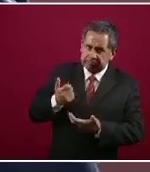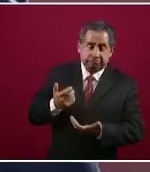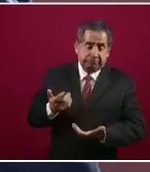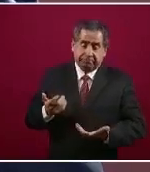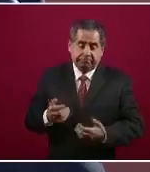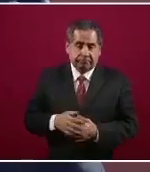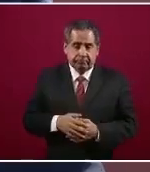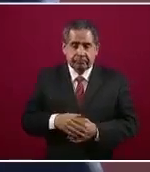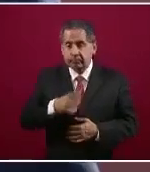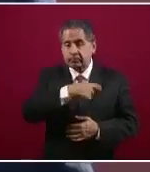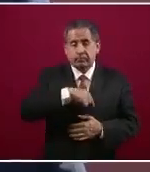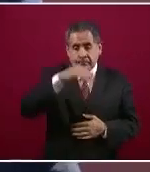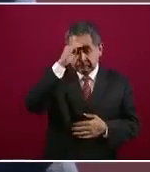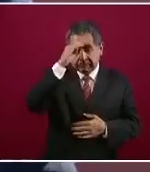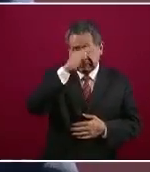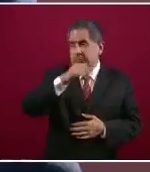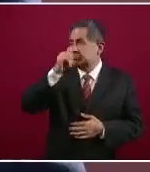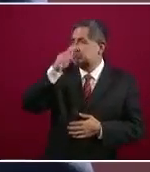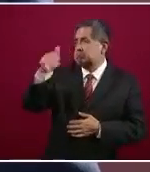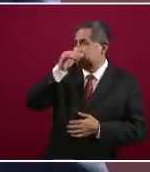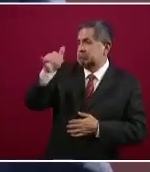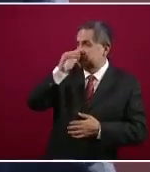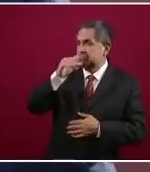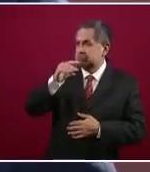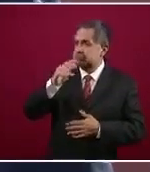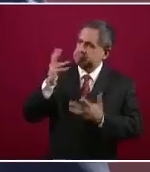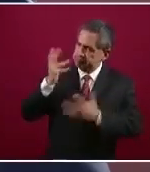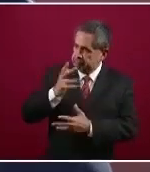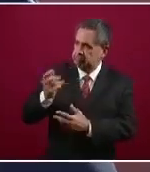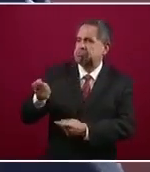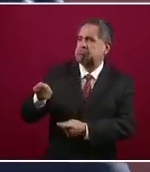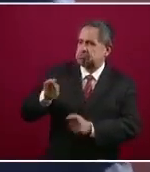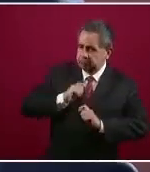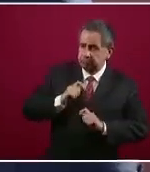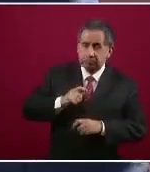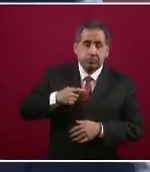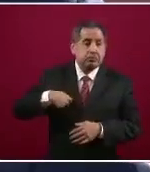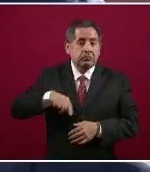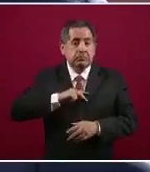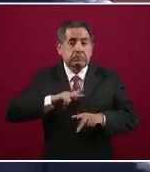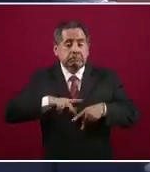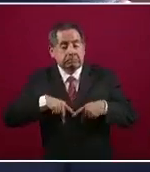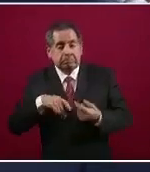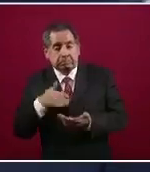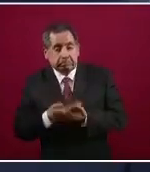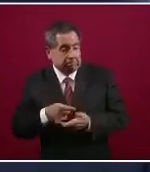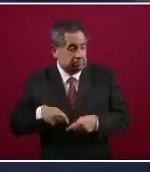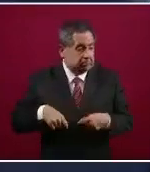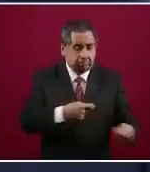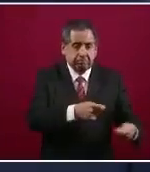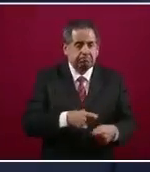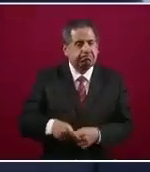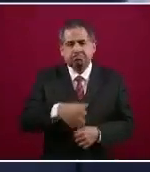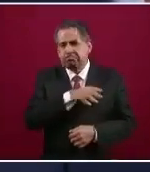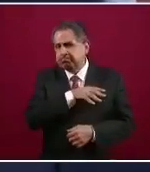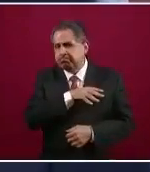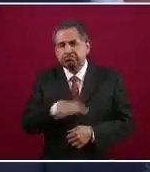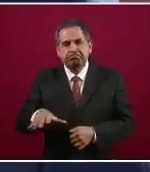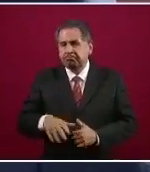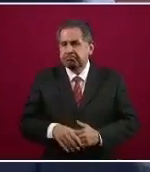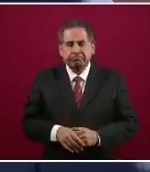y piensan que con la protesta nosotros vamos a dar marcha